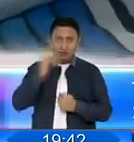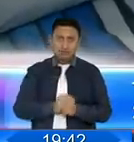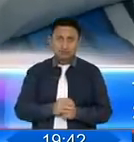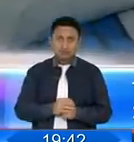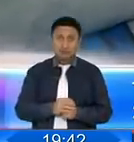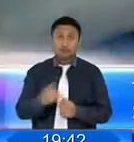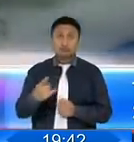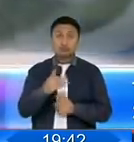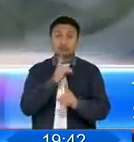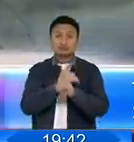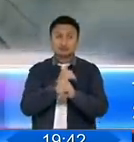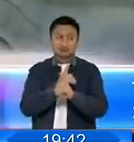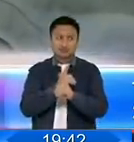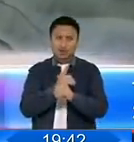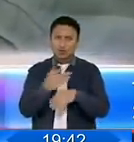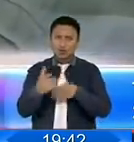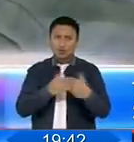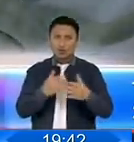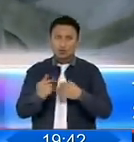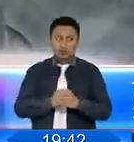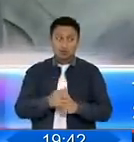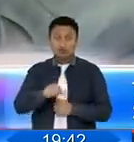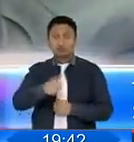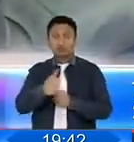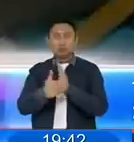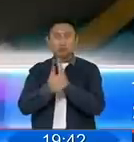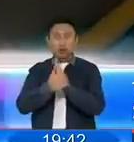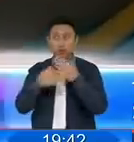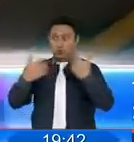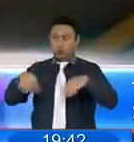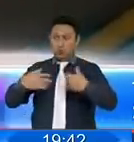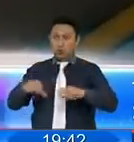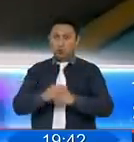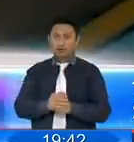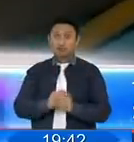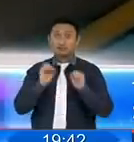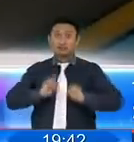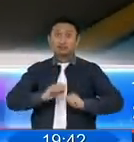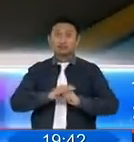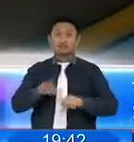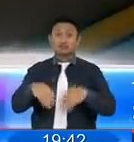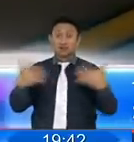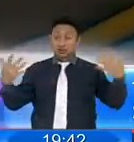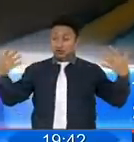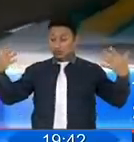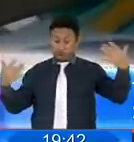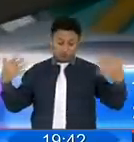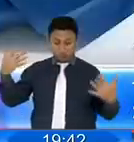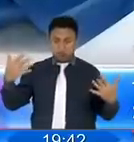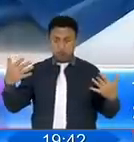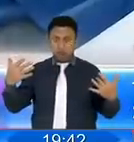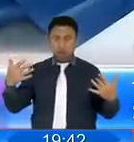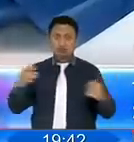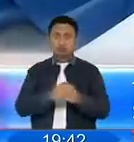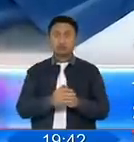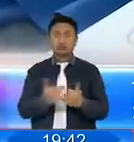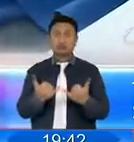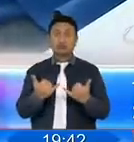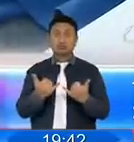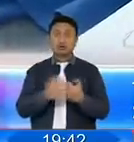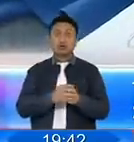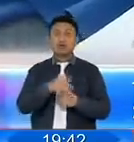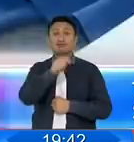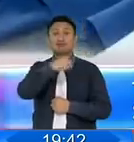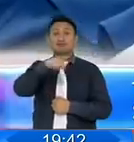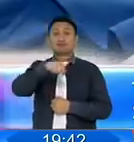ha desarrollado habilidades sorprendentes. Al no poder controlar sus brazos y manos, ha aprendido a escribir,